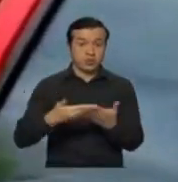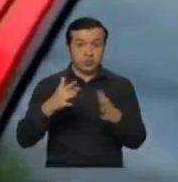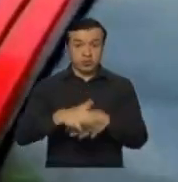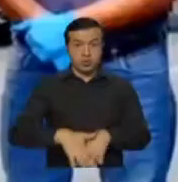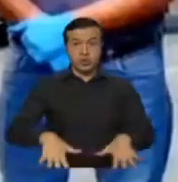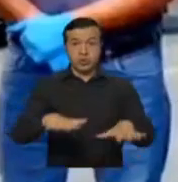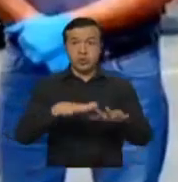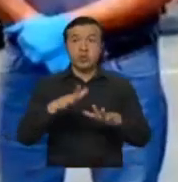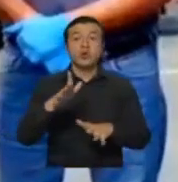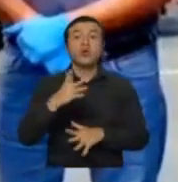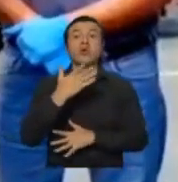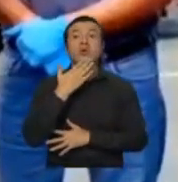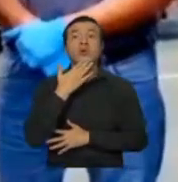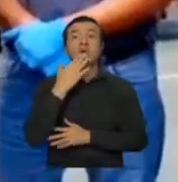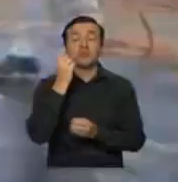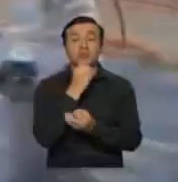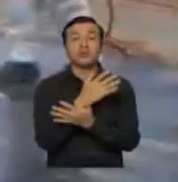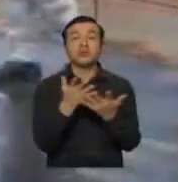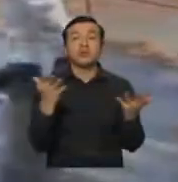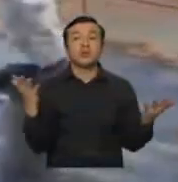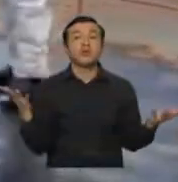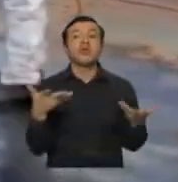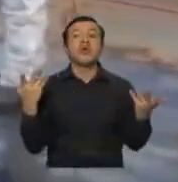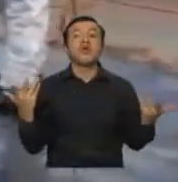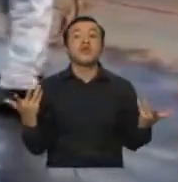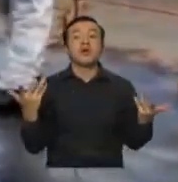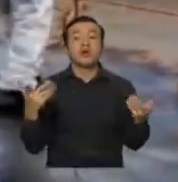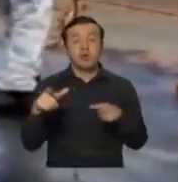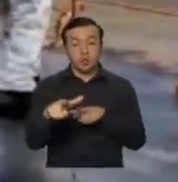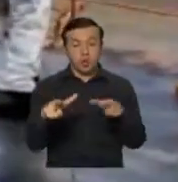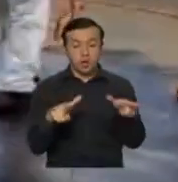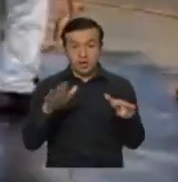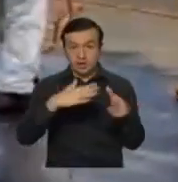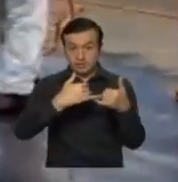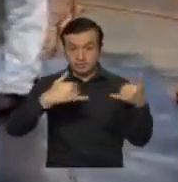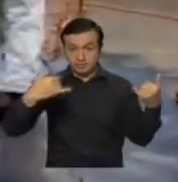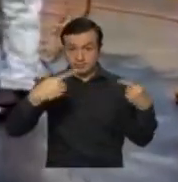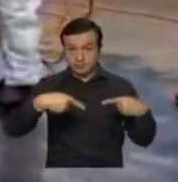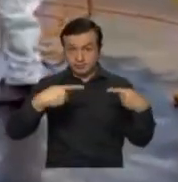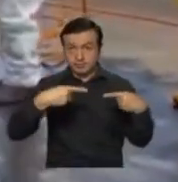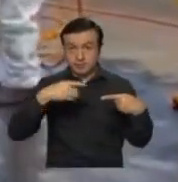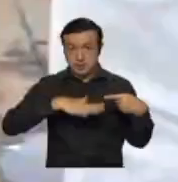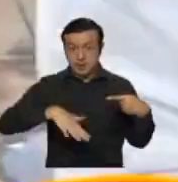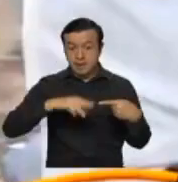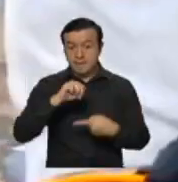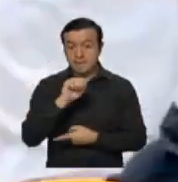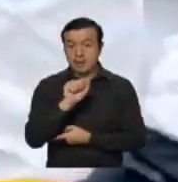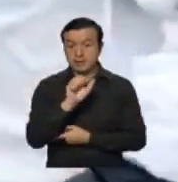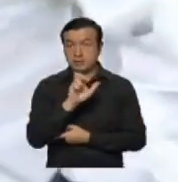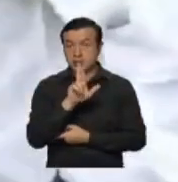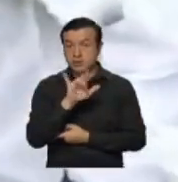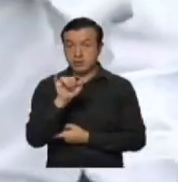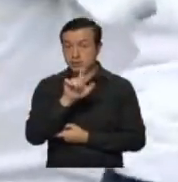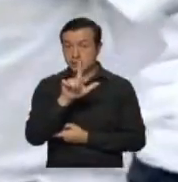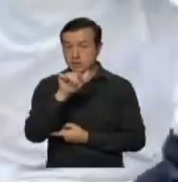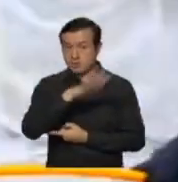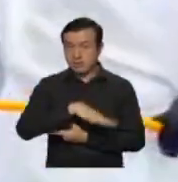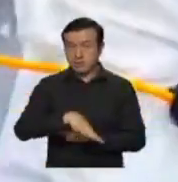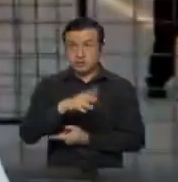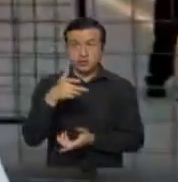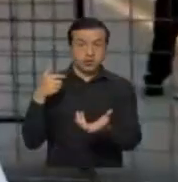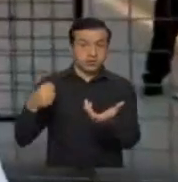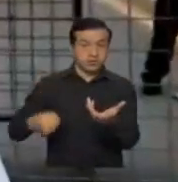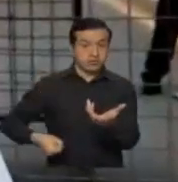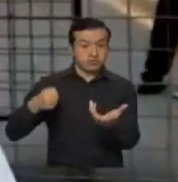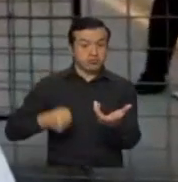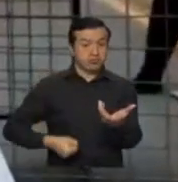COE provincial anunció la reubicación del punto de sanitización que se encontraba en Mascarilla. Se determinó el